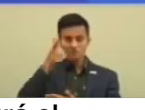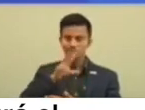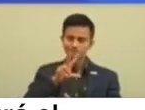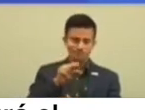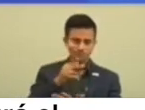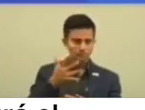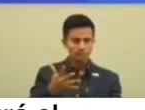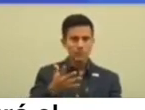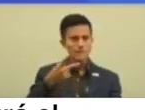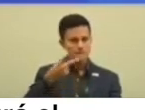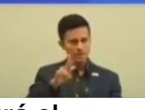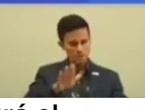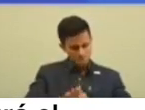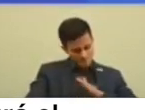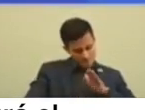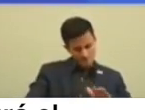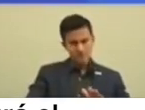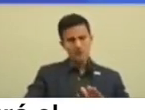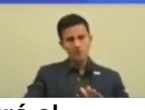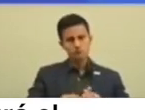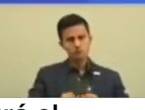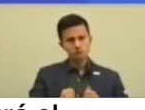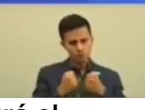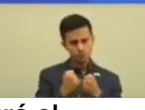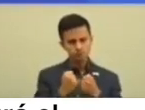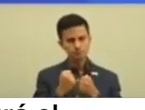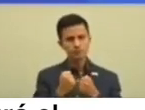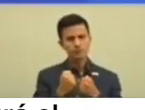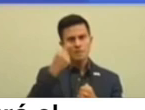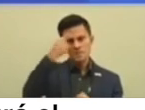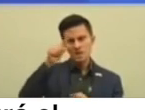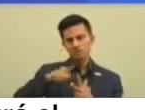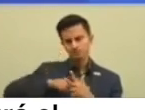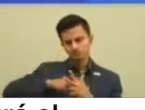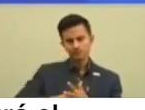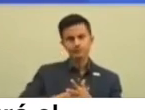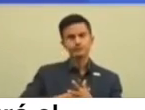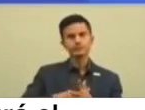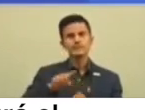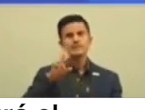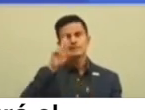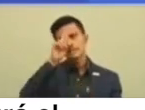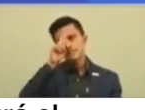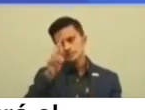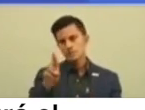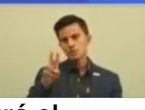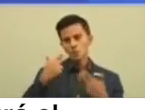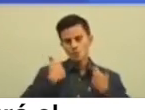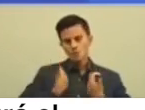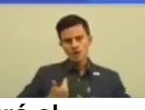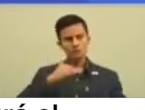paso firme para la construcción de un mejor futuro, en el que el respeto a la dignidad humana y el Estado de Derecho